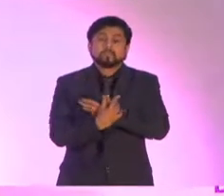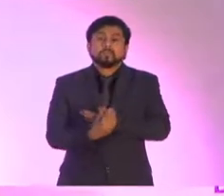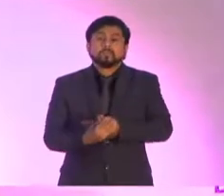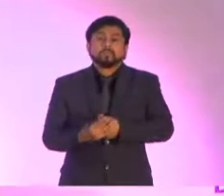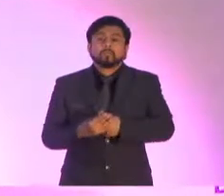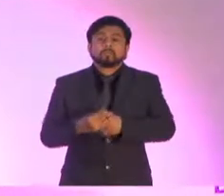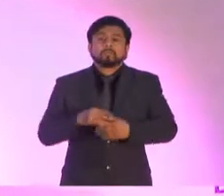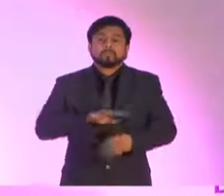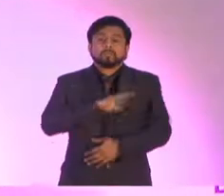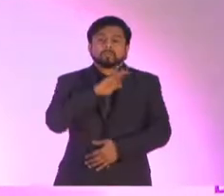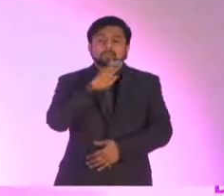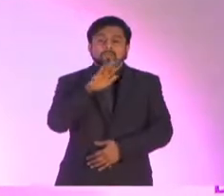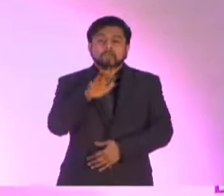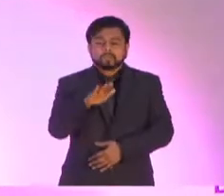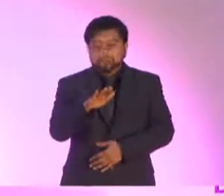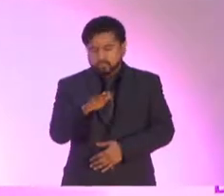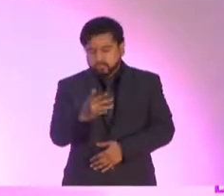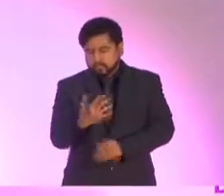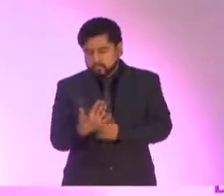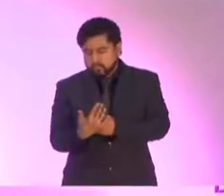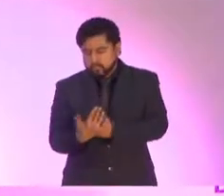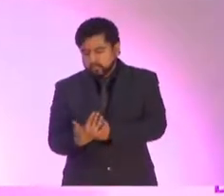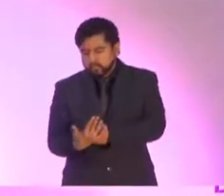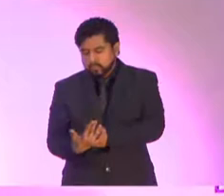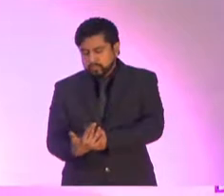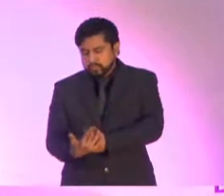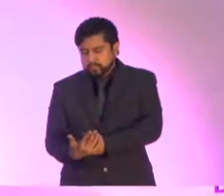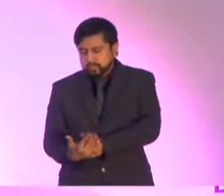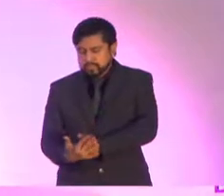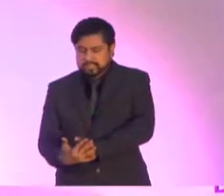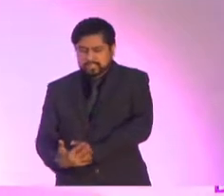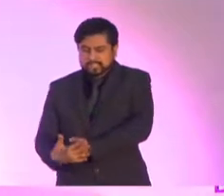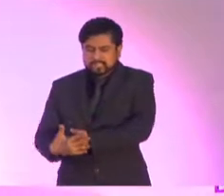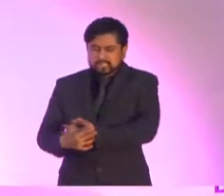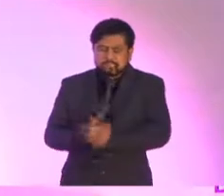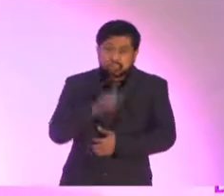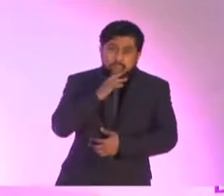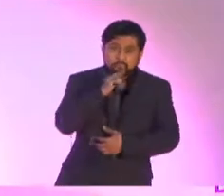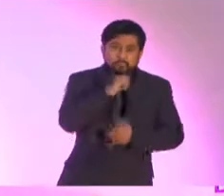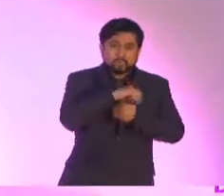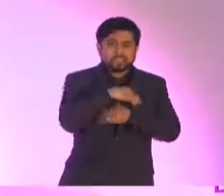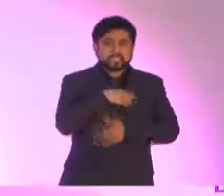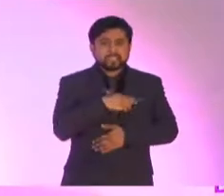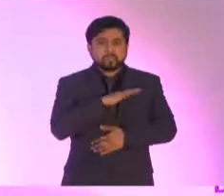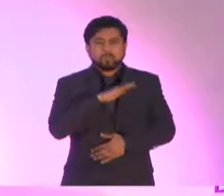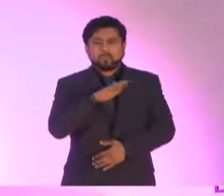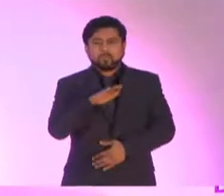Muere, no nace, muere, no muta, muere.